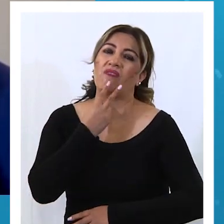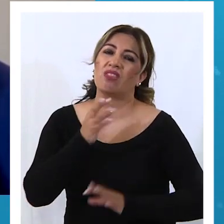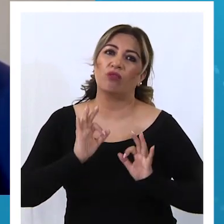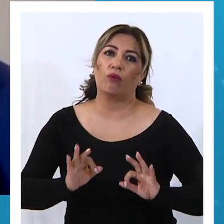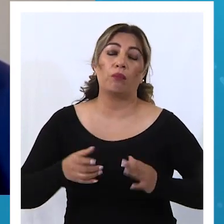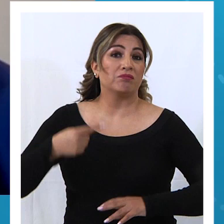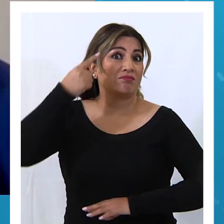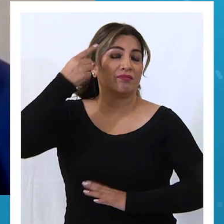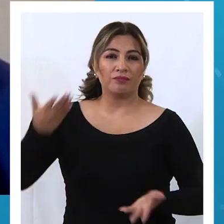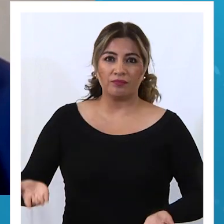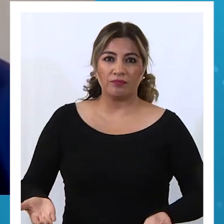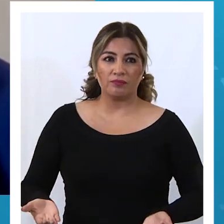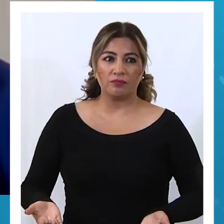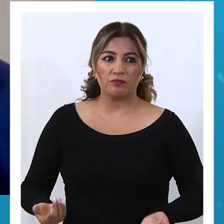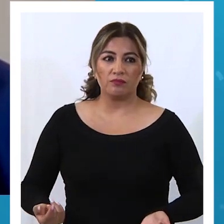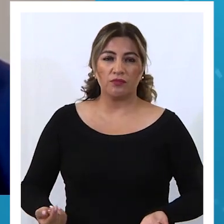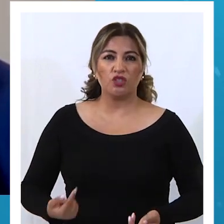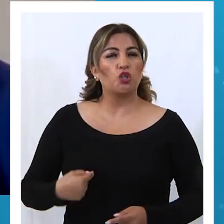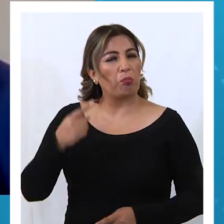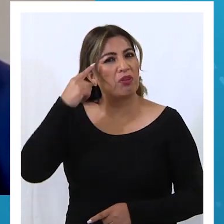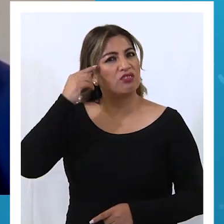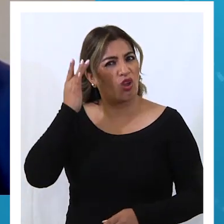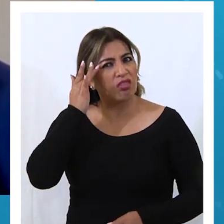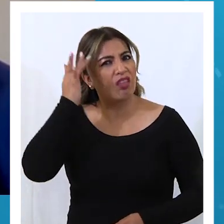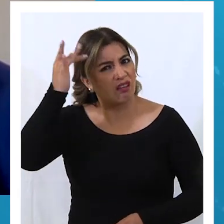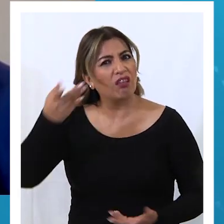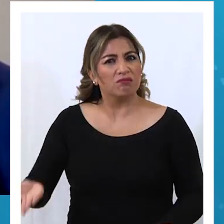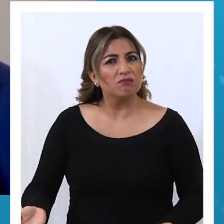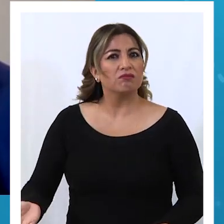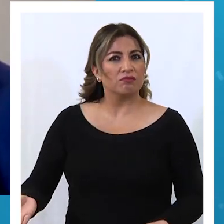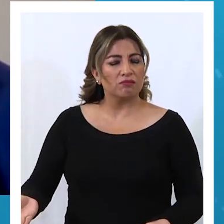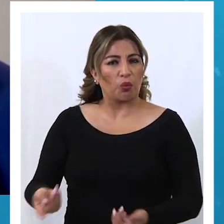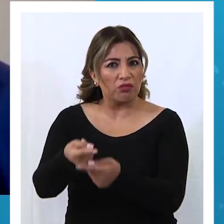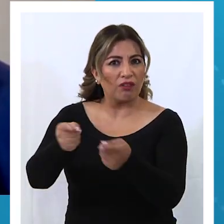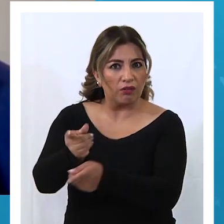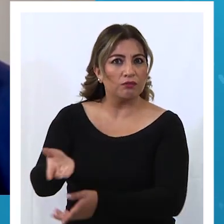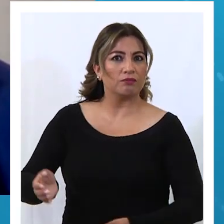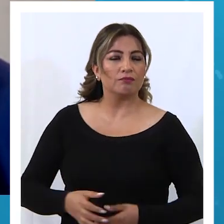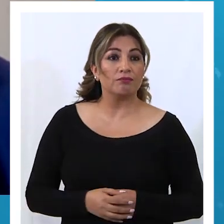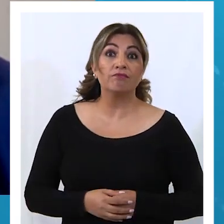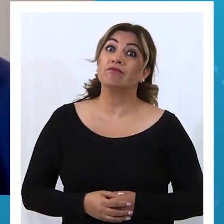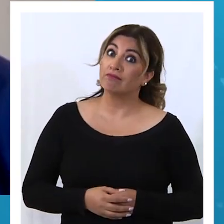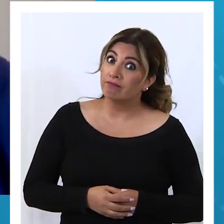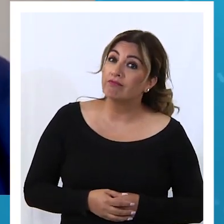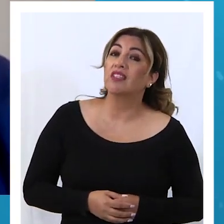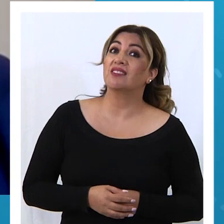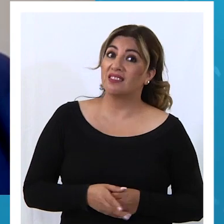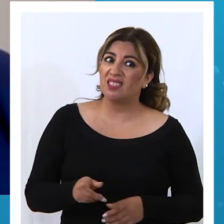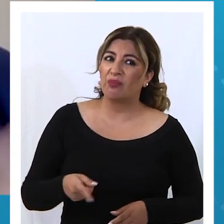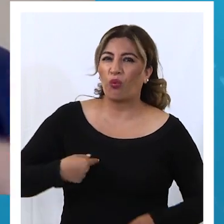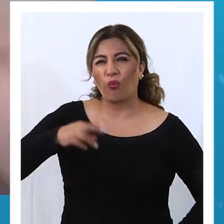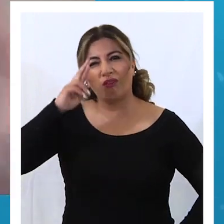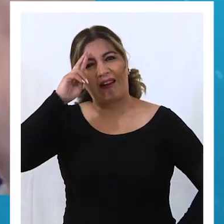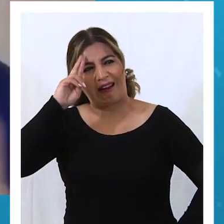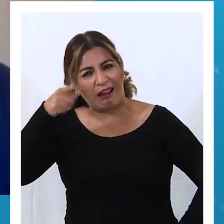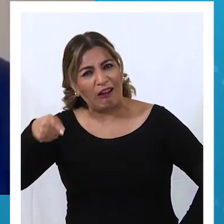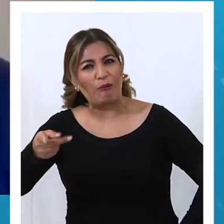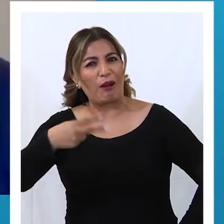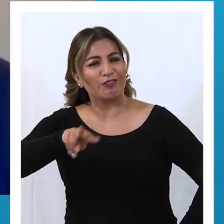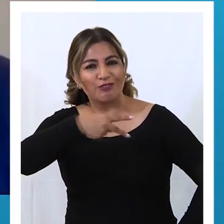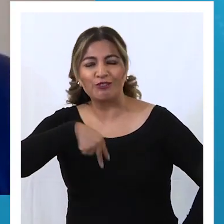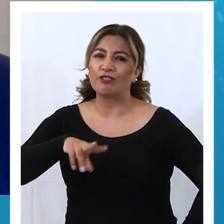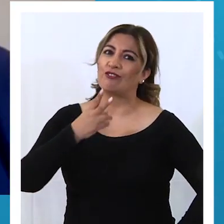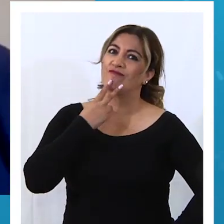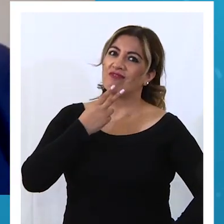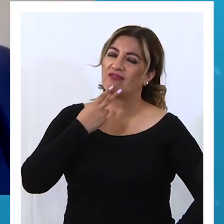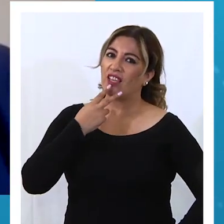ese escenario, que yo lo encuentro bastante inteligente, bastante nuevo, bastante diferente, ¿no? Sí, bastante extraño, digamos, para lo que